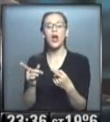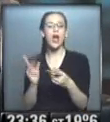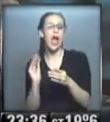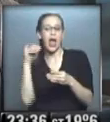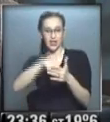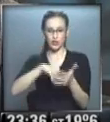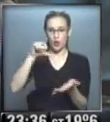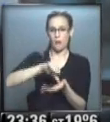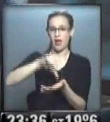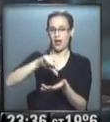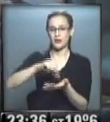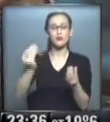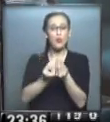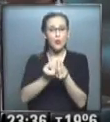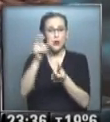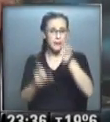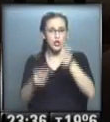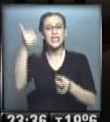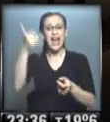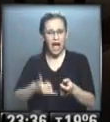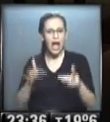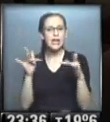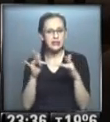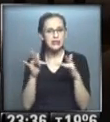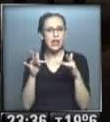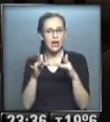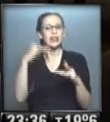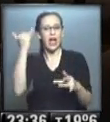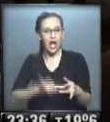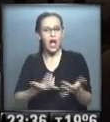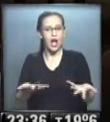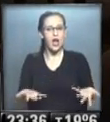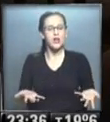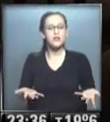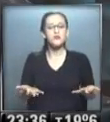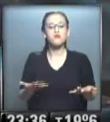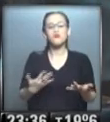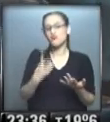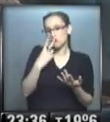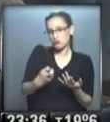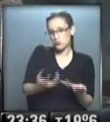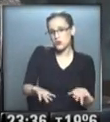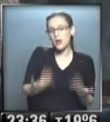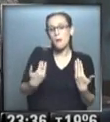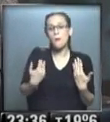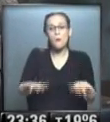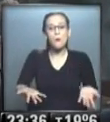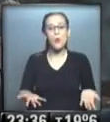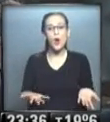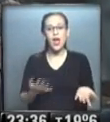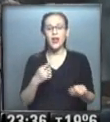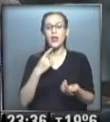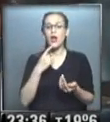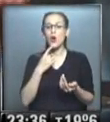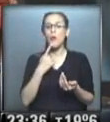gente que tiene internet, que tiene acceso a los medios electrónicos, para recordar algunos y que además le podemos sugerir a ustedes